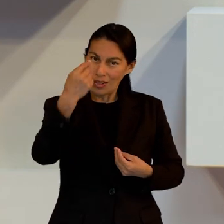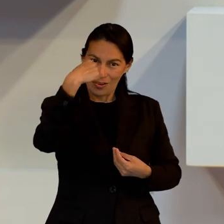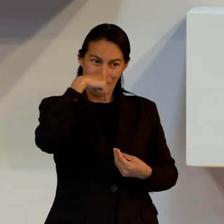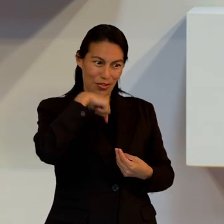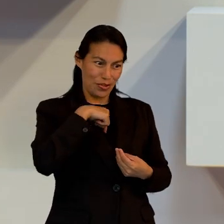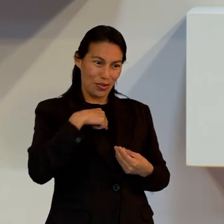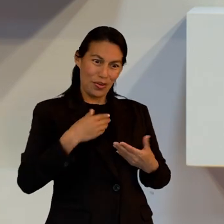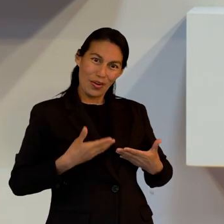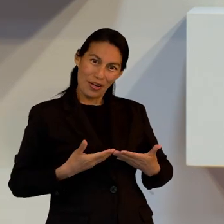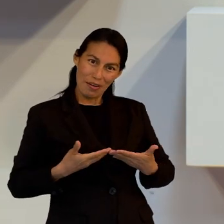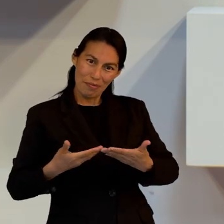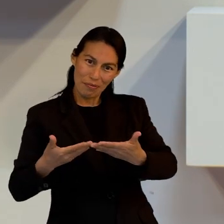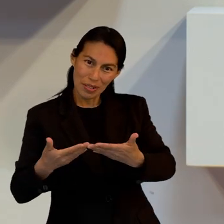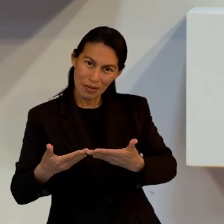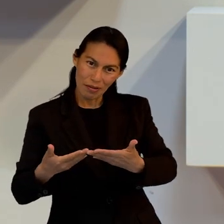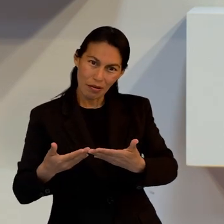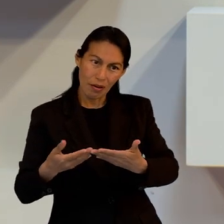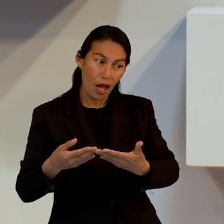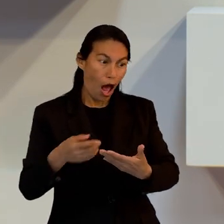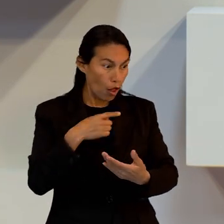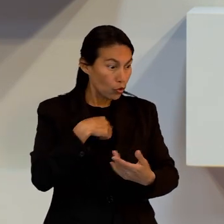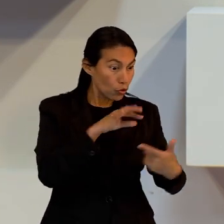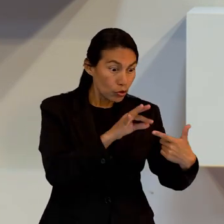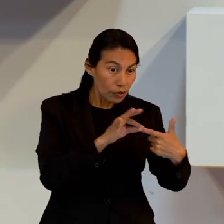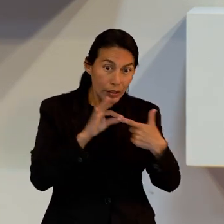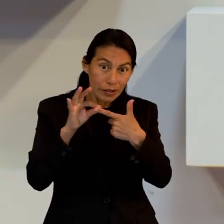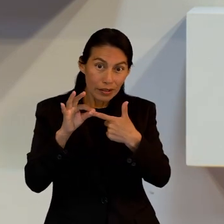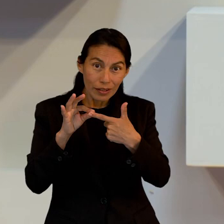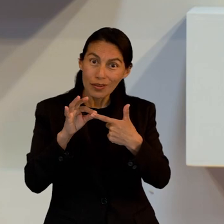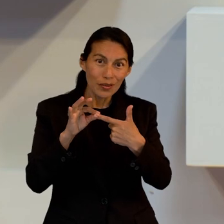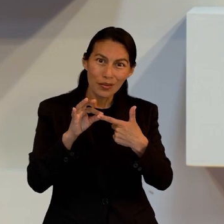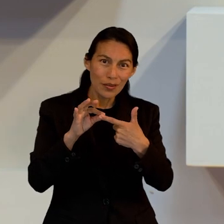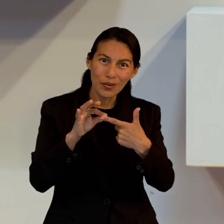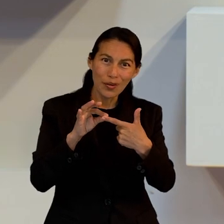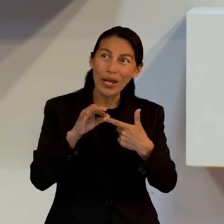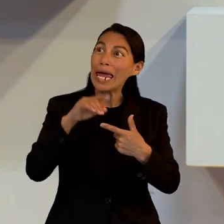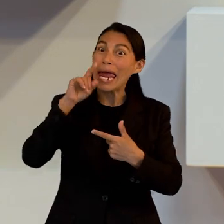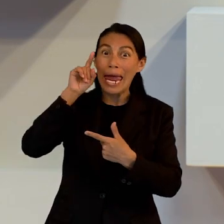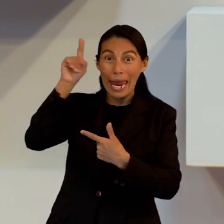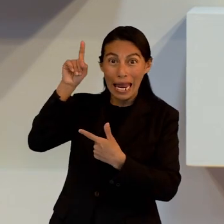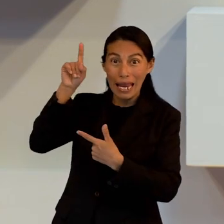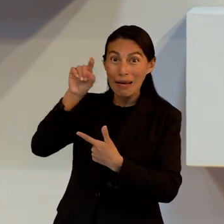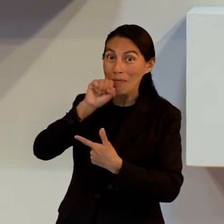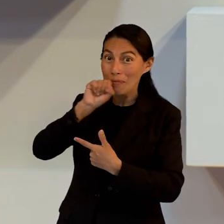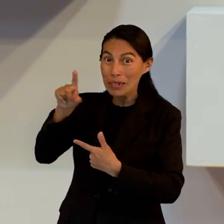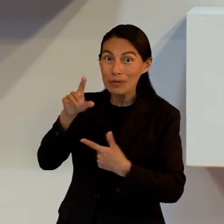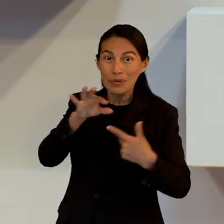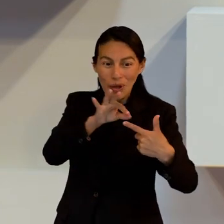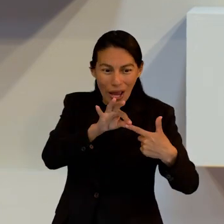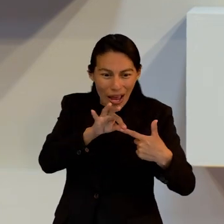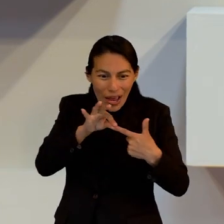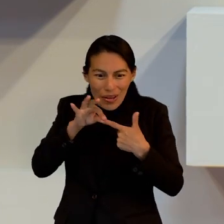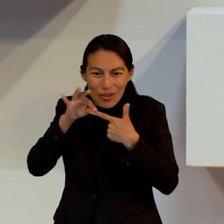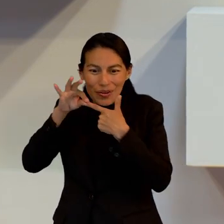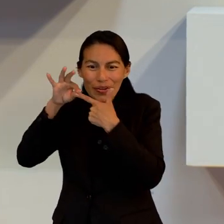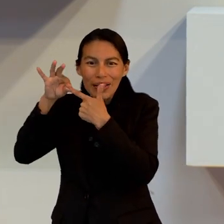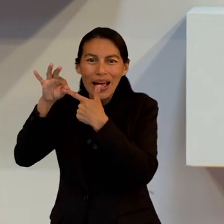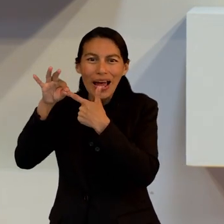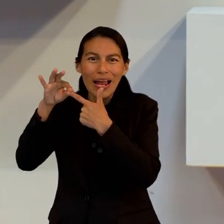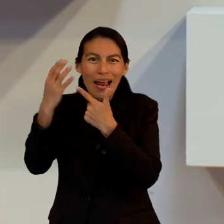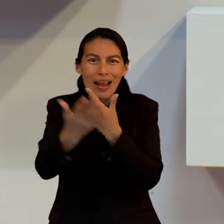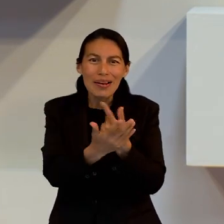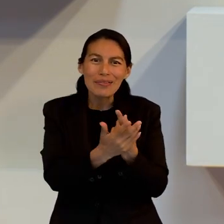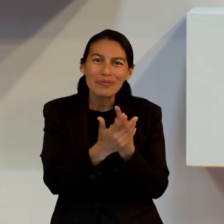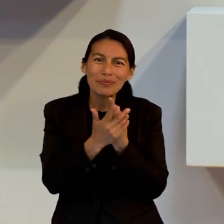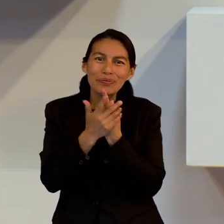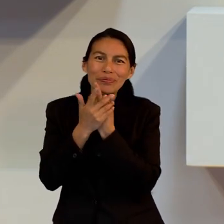que yo soy el camino no es porque nos va a indicar un camino porque él mismo es el camino así nosotros podemos